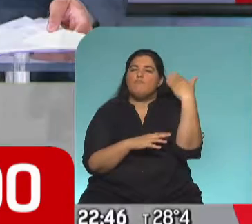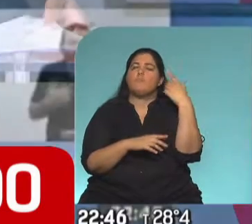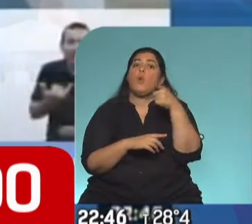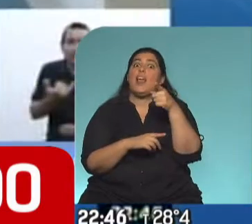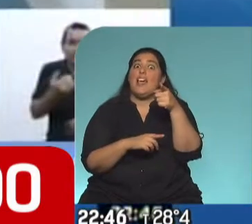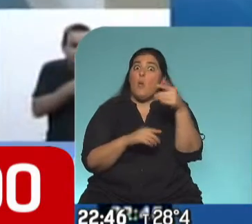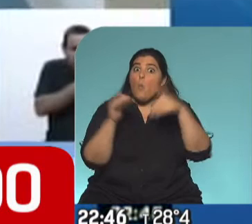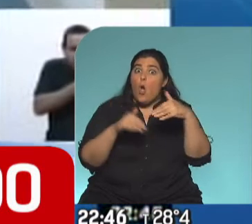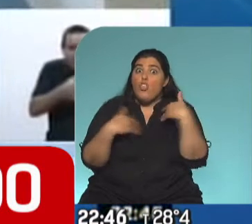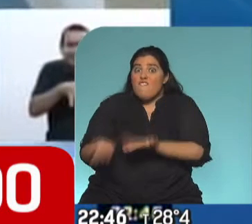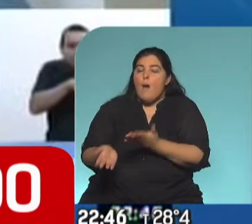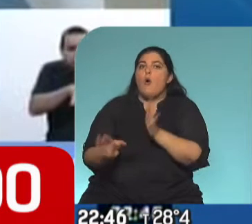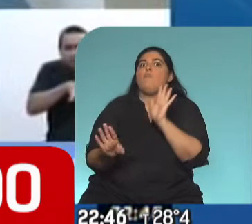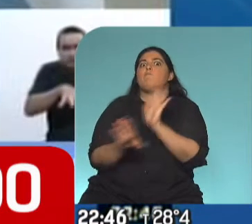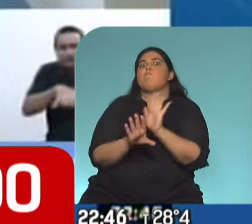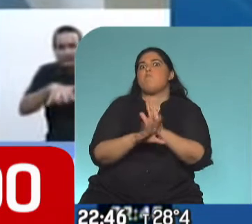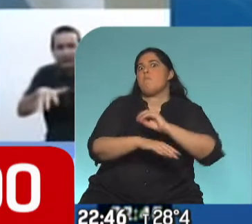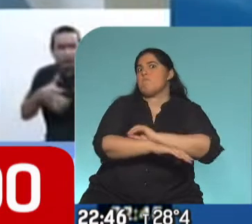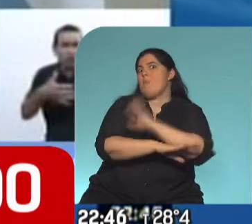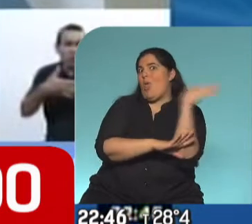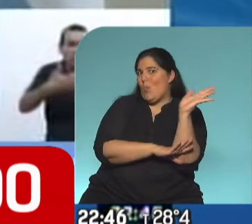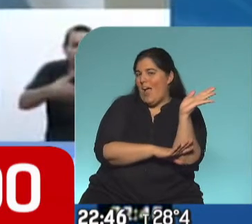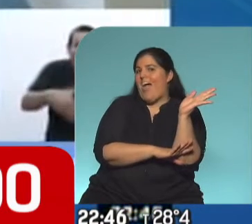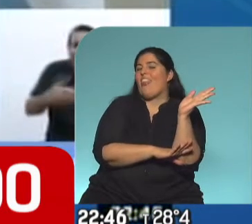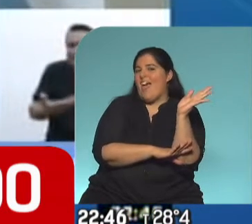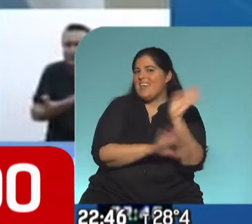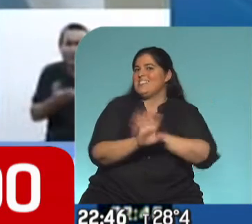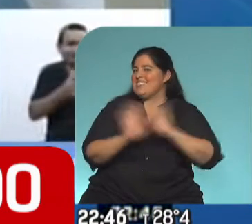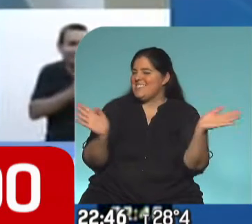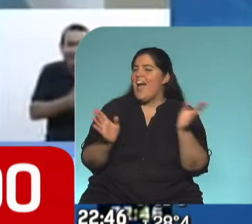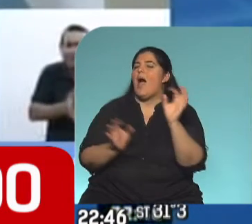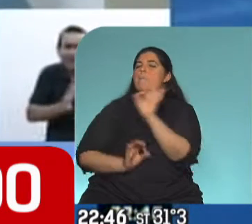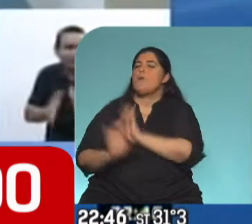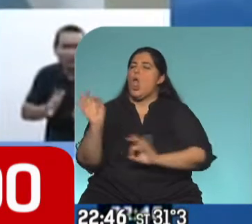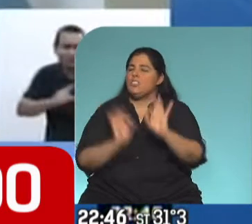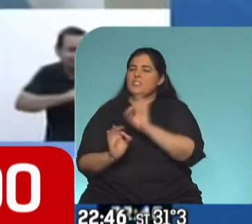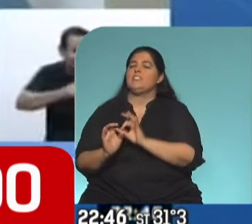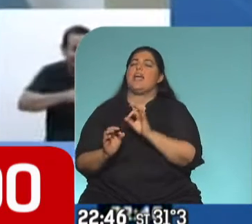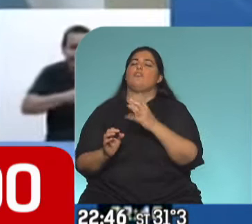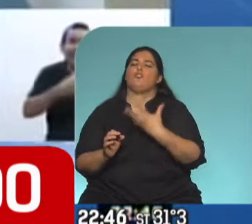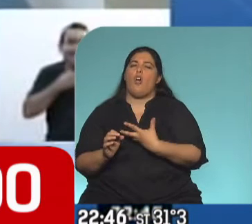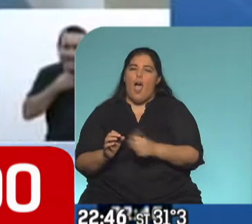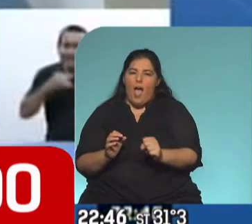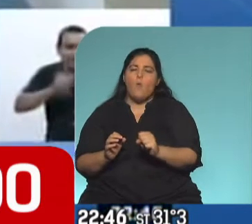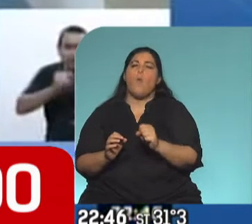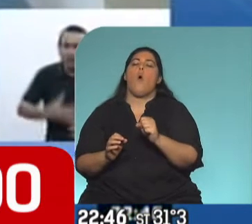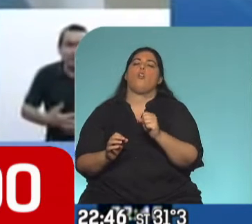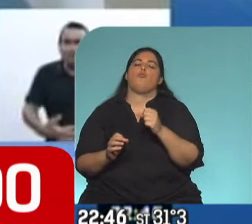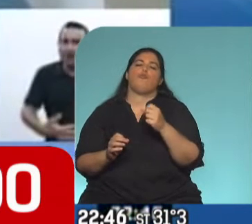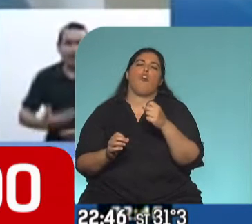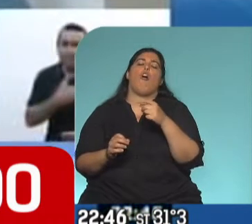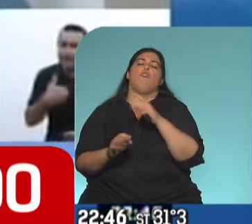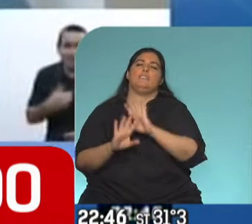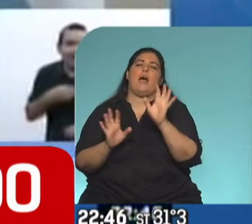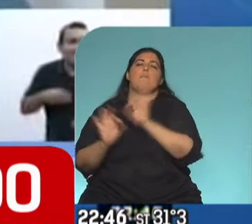es favorable, seguramente a la madrugada la interrupción del embarazo, la interrupción voluntaria del